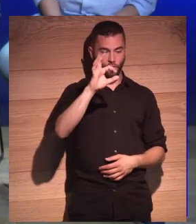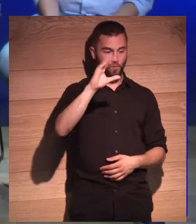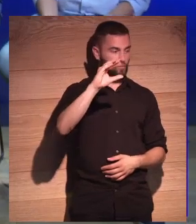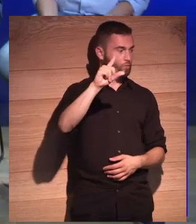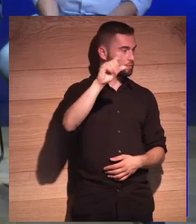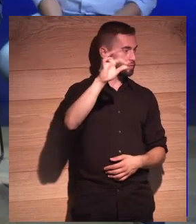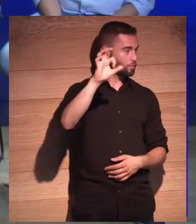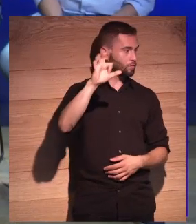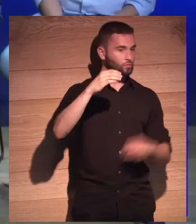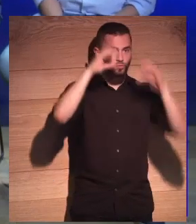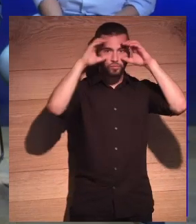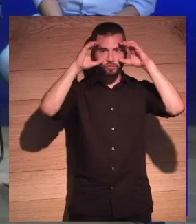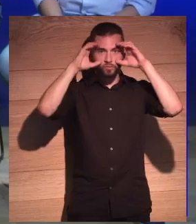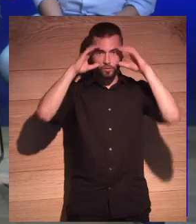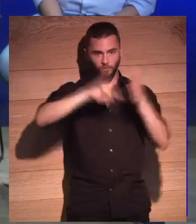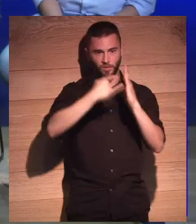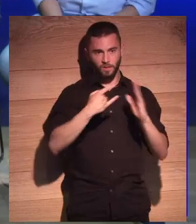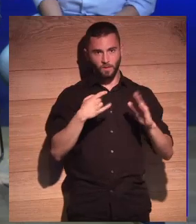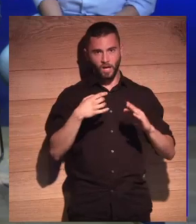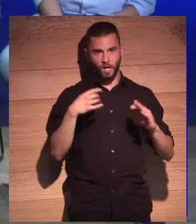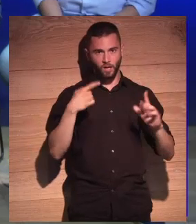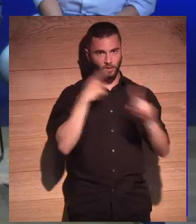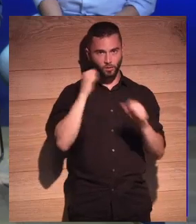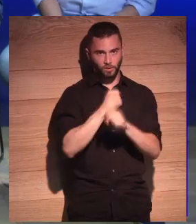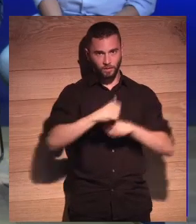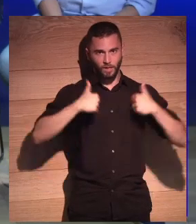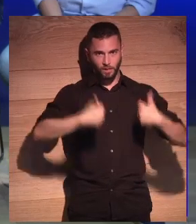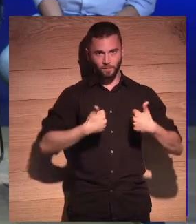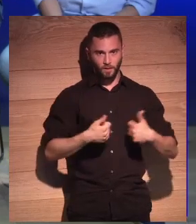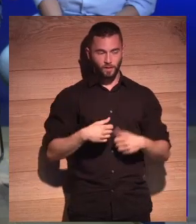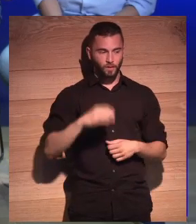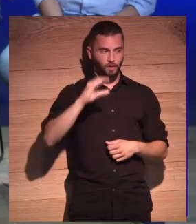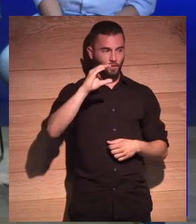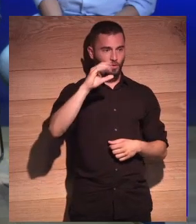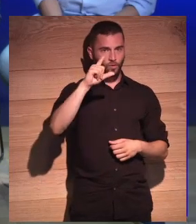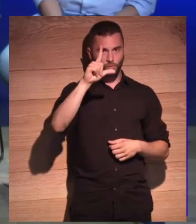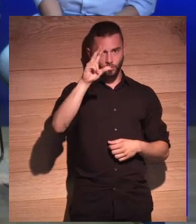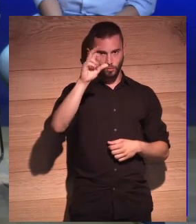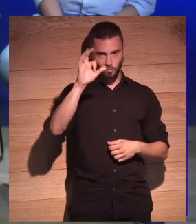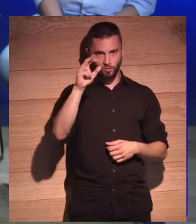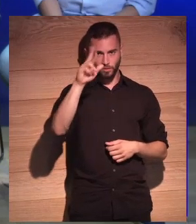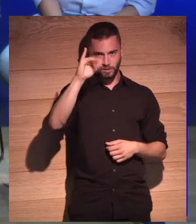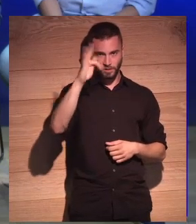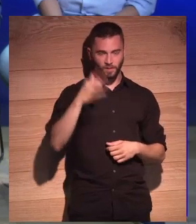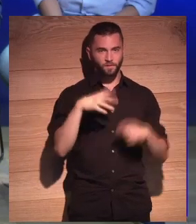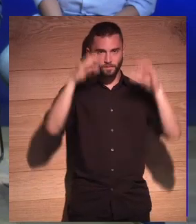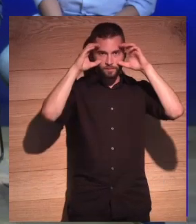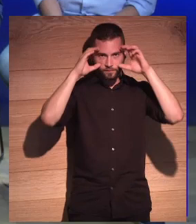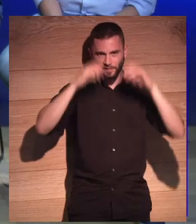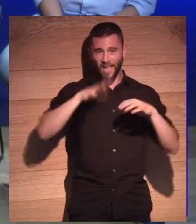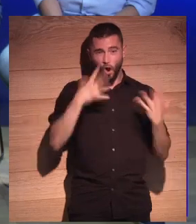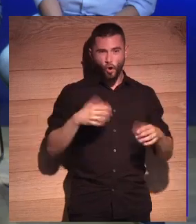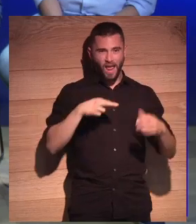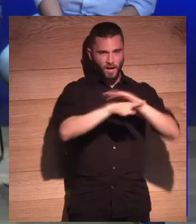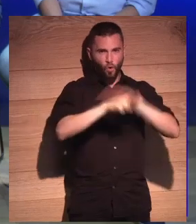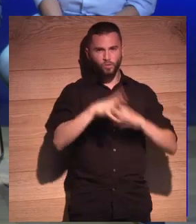sistemas para empezar a trabajar. Al mes ya habían comprado Oculus Rift, y ahora ya tienen unos equipos espectaculares, porque el